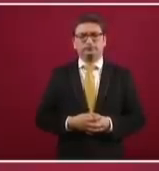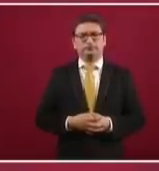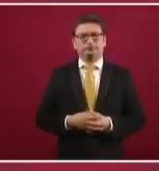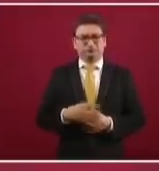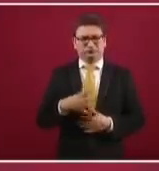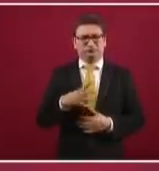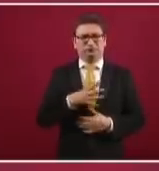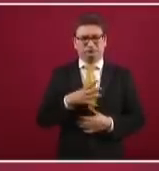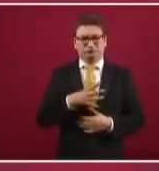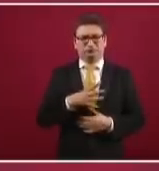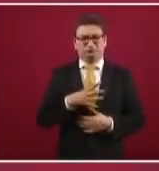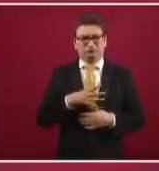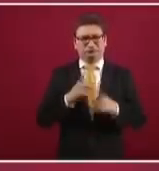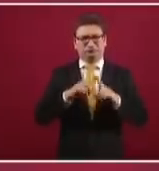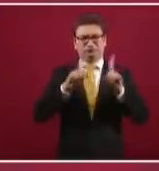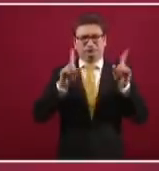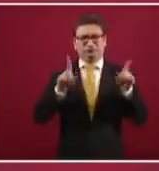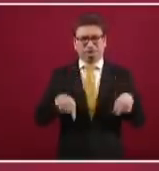pinturas